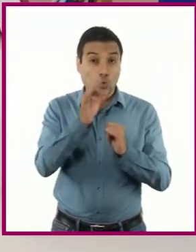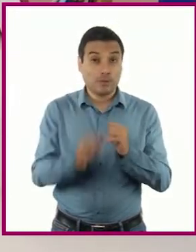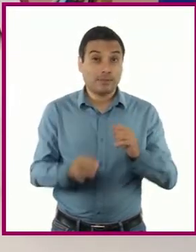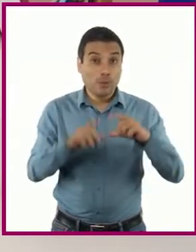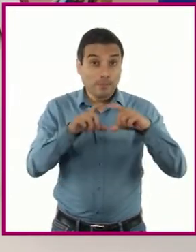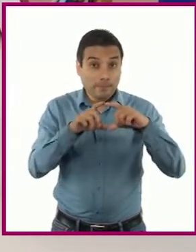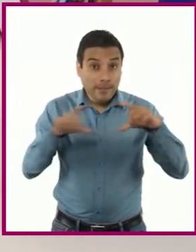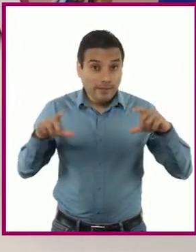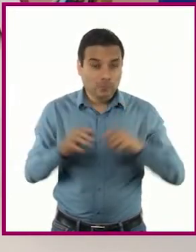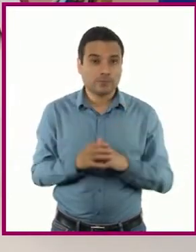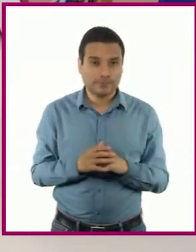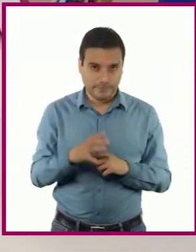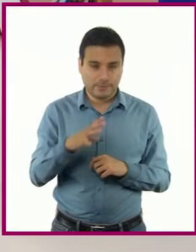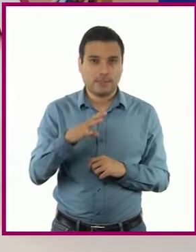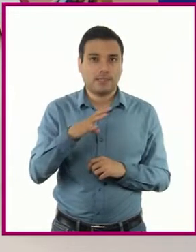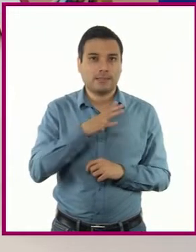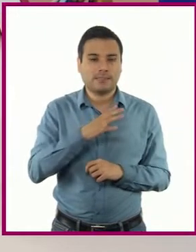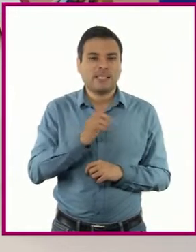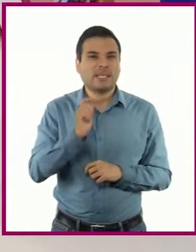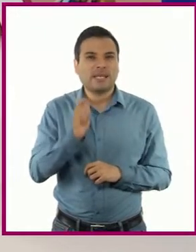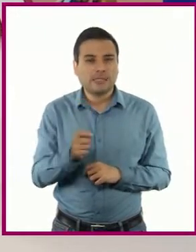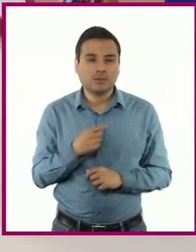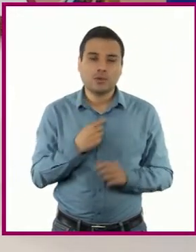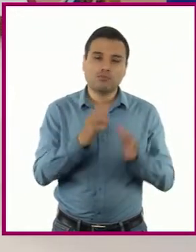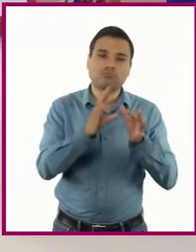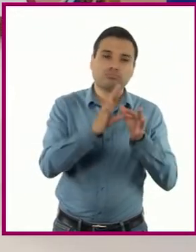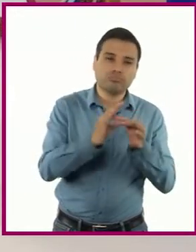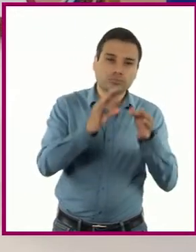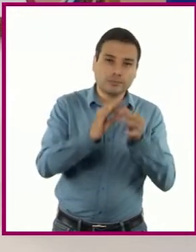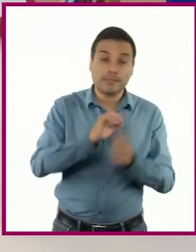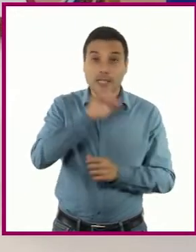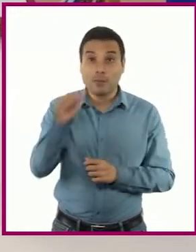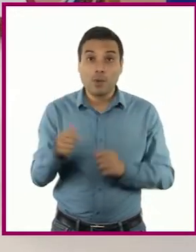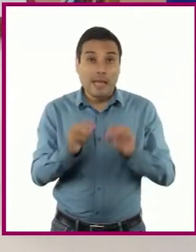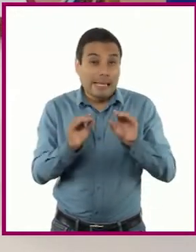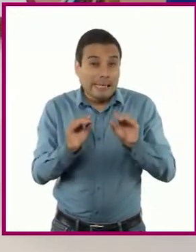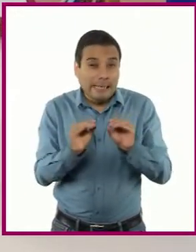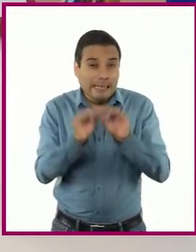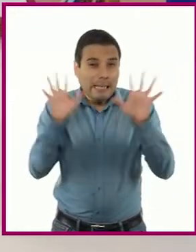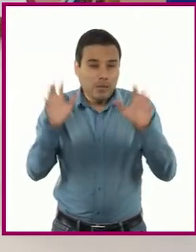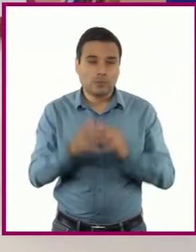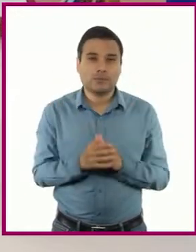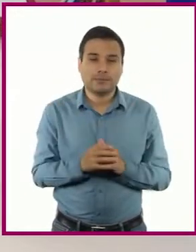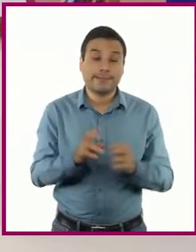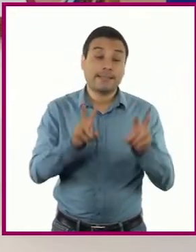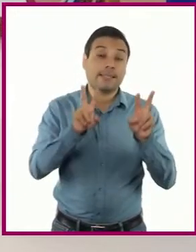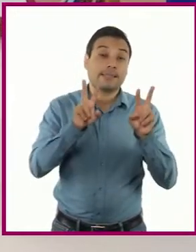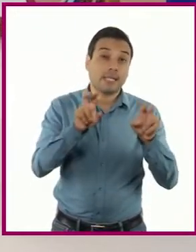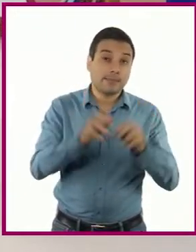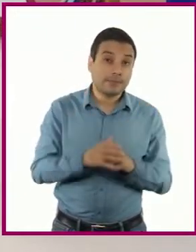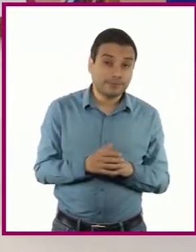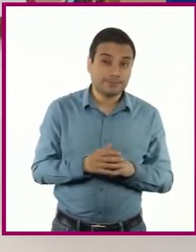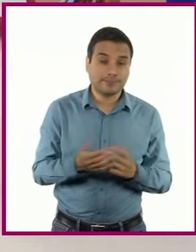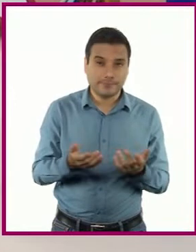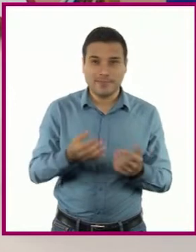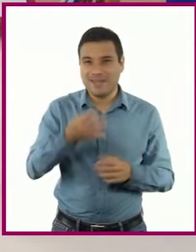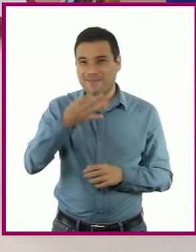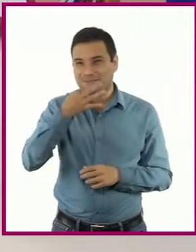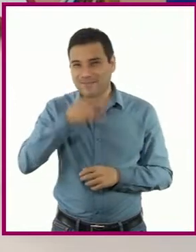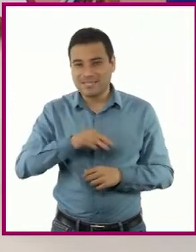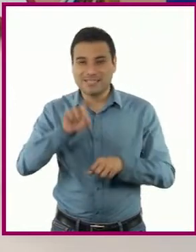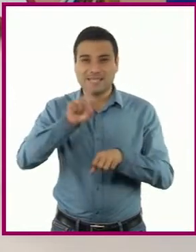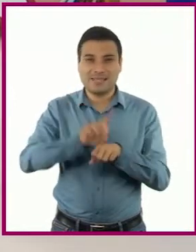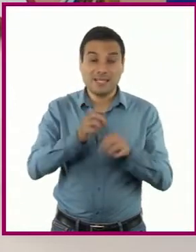está marcando una aclaración sobre la relación entre el tema del que nos habla y el festejo del Día de la